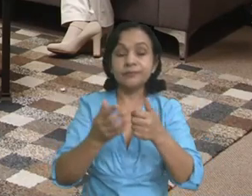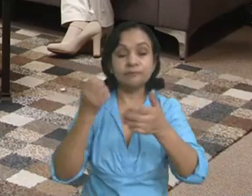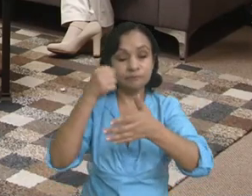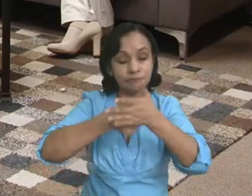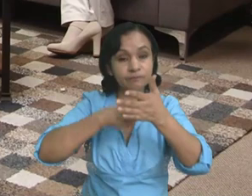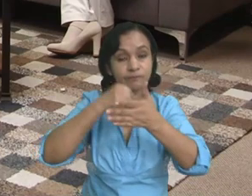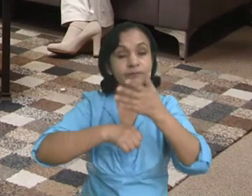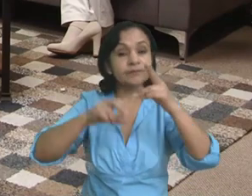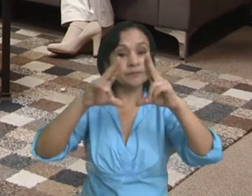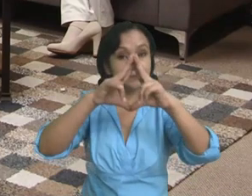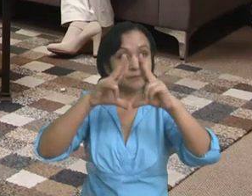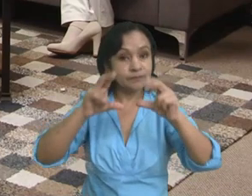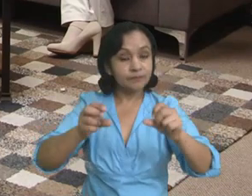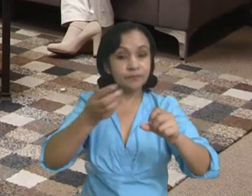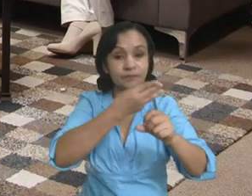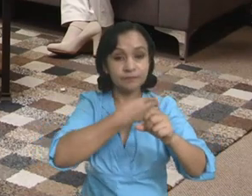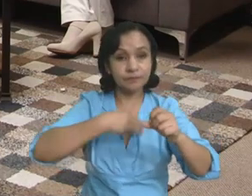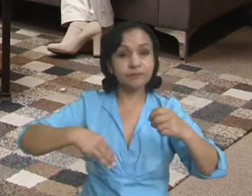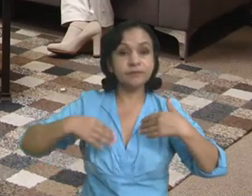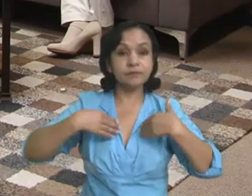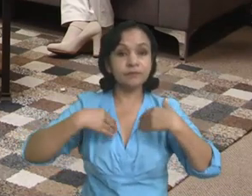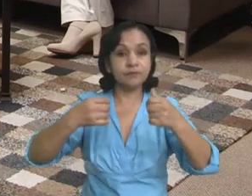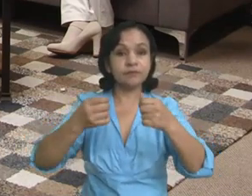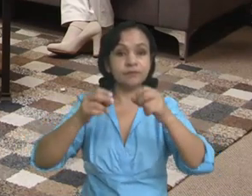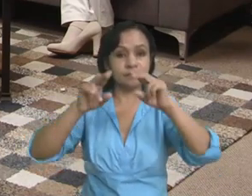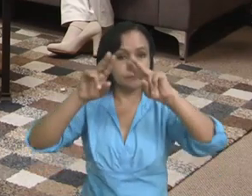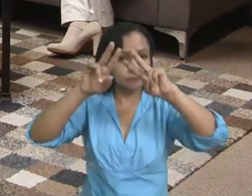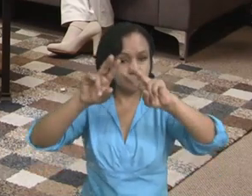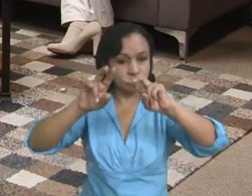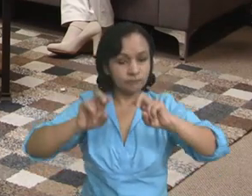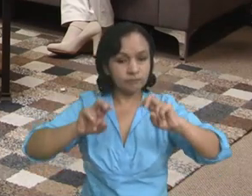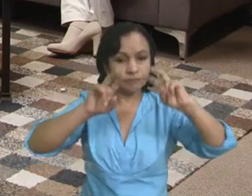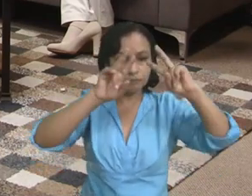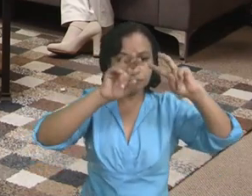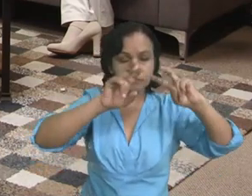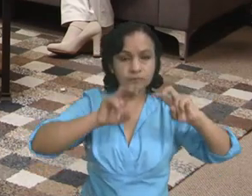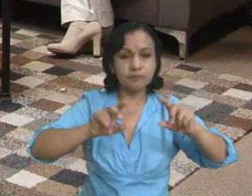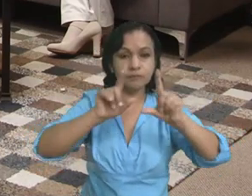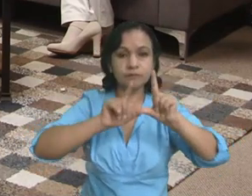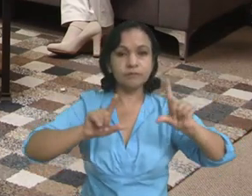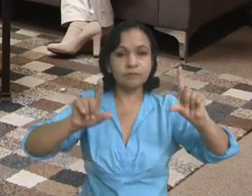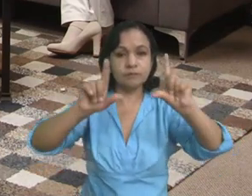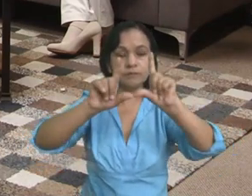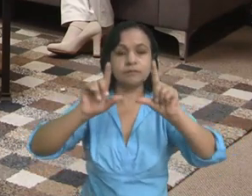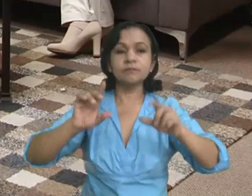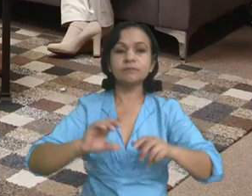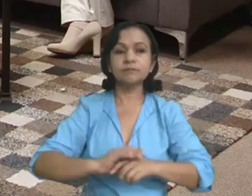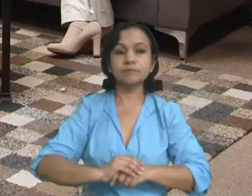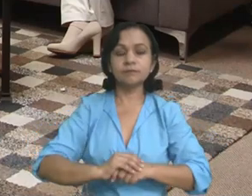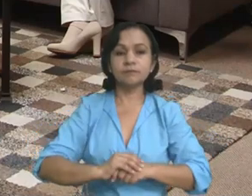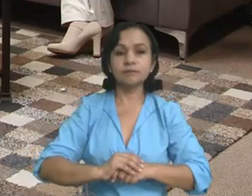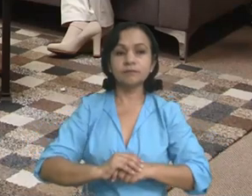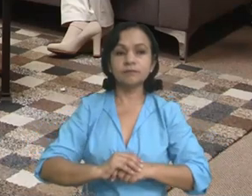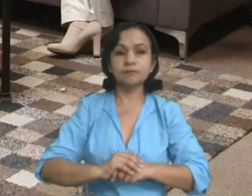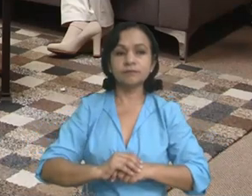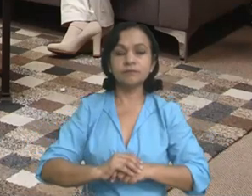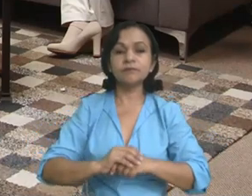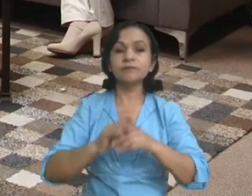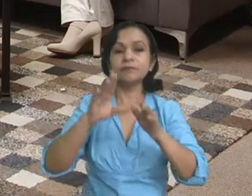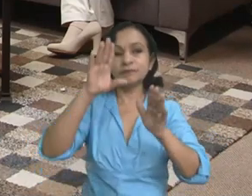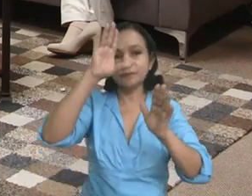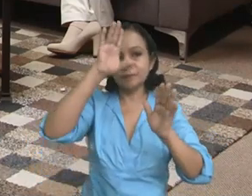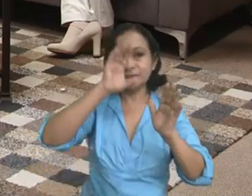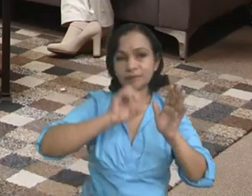fortalecido en Nicaragua, y todo eso lo hemos ido revisando en el terreno, que es donde ganamos la batalla. Claro que sí. Señor